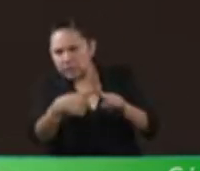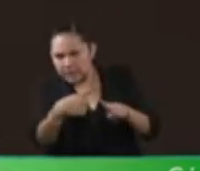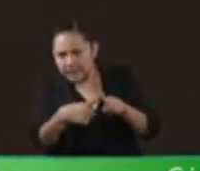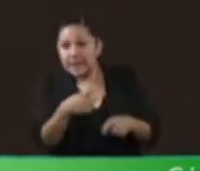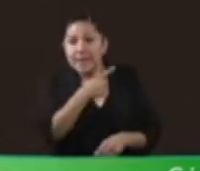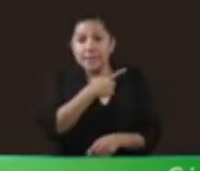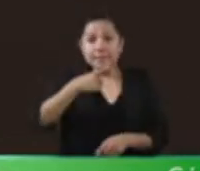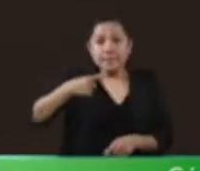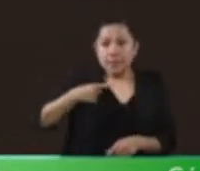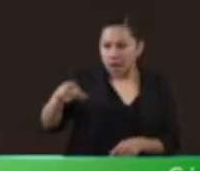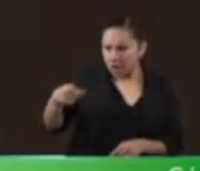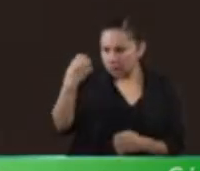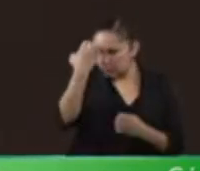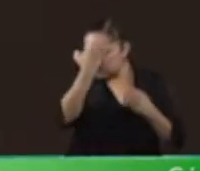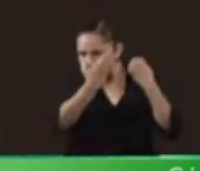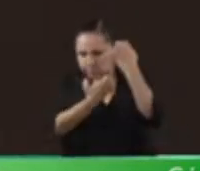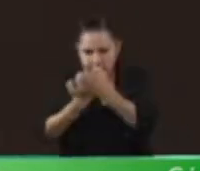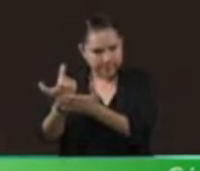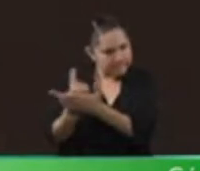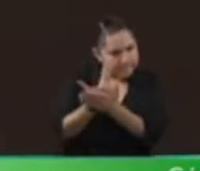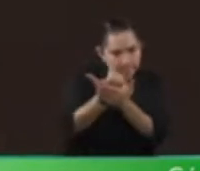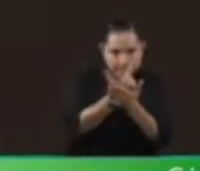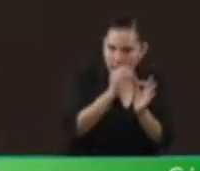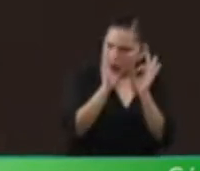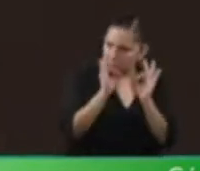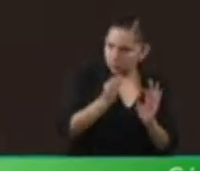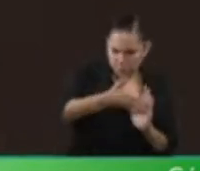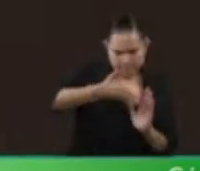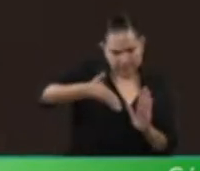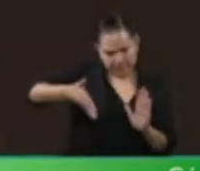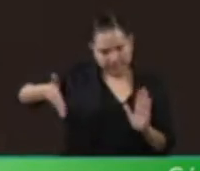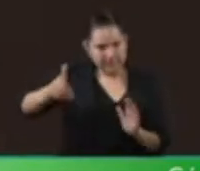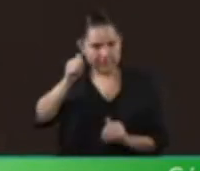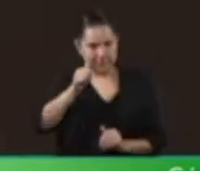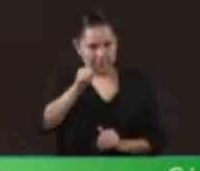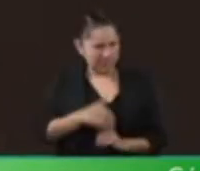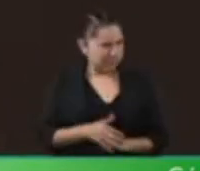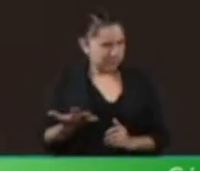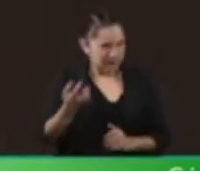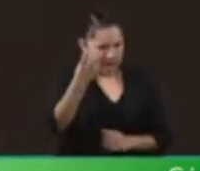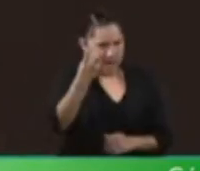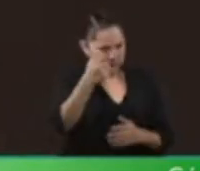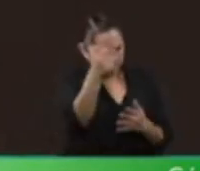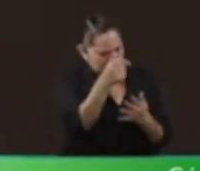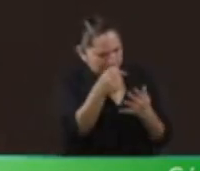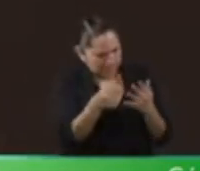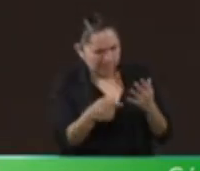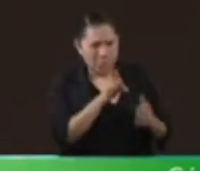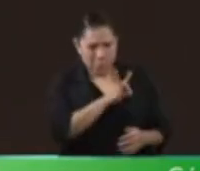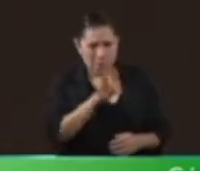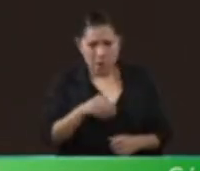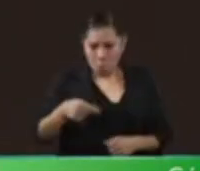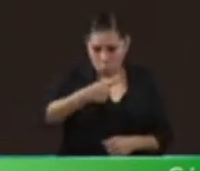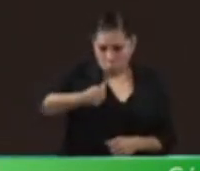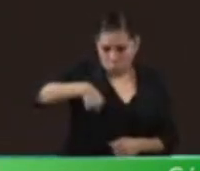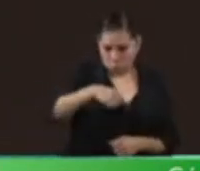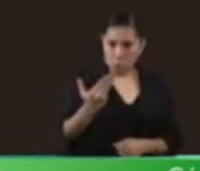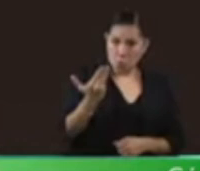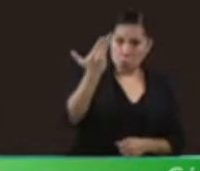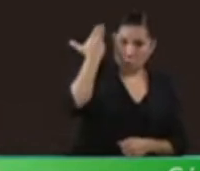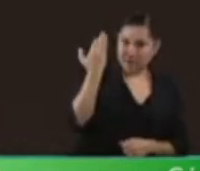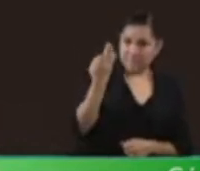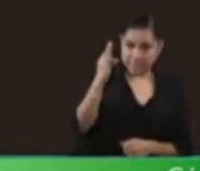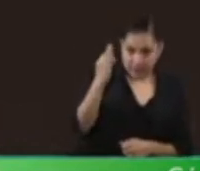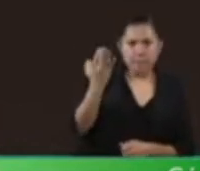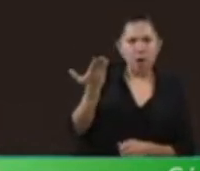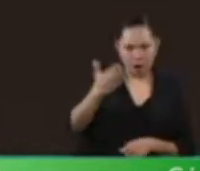Todo sumamente razonable. Nosotros los invitamos a un diálogo desde febrero para construir esta reforma